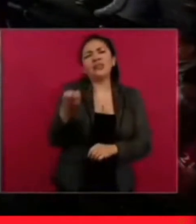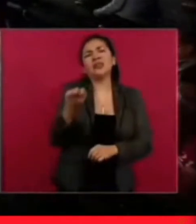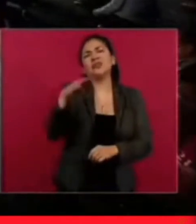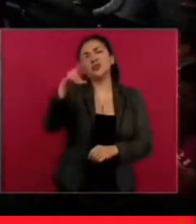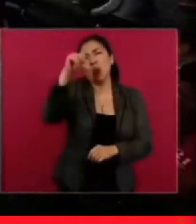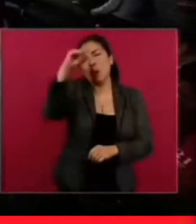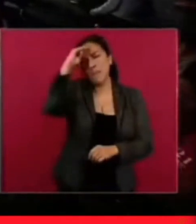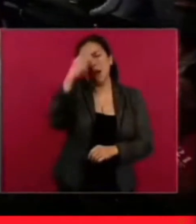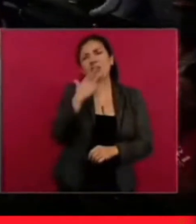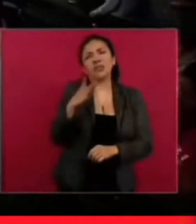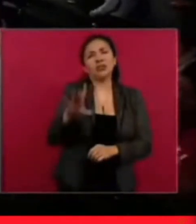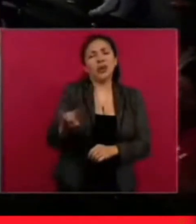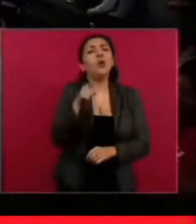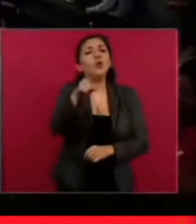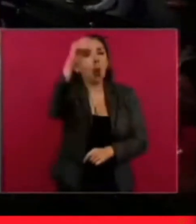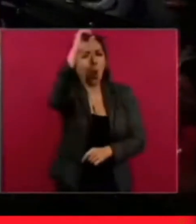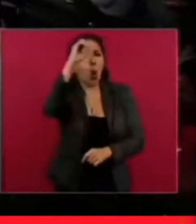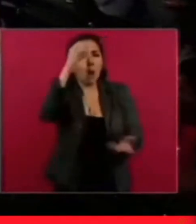esto?